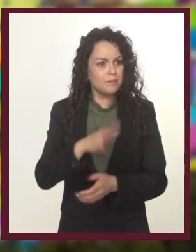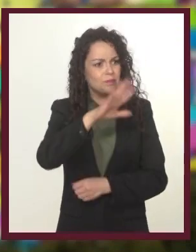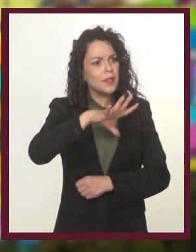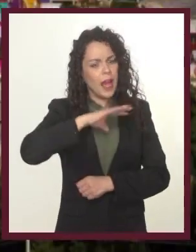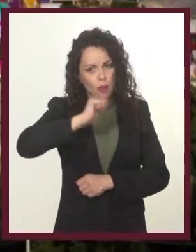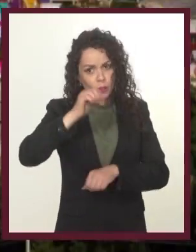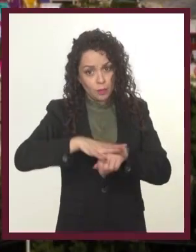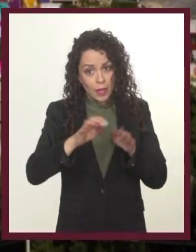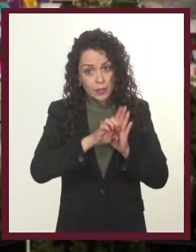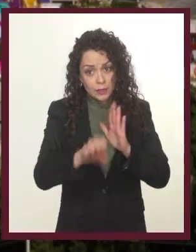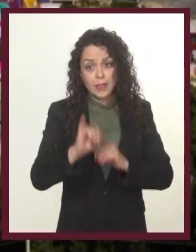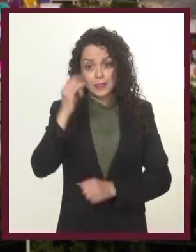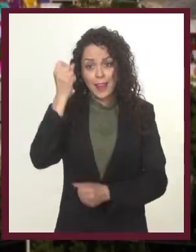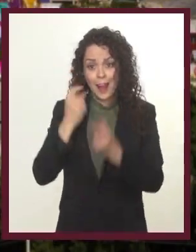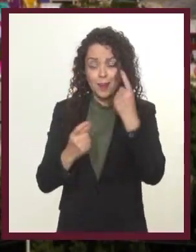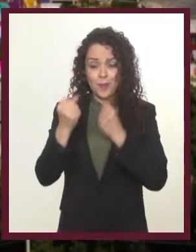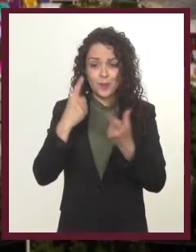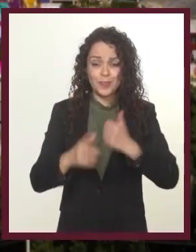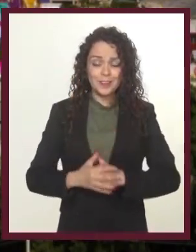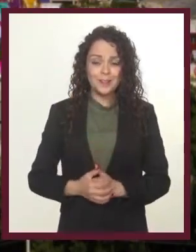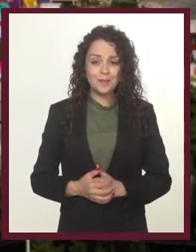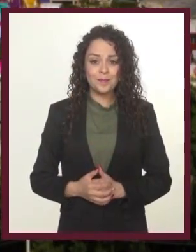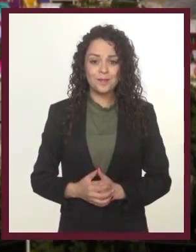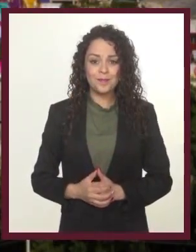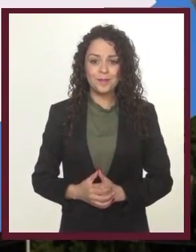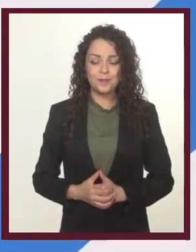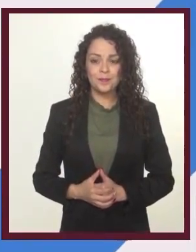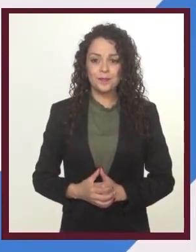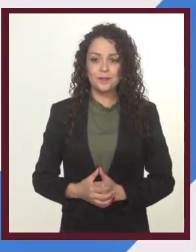ejemplos? Algunos.